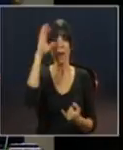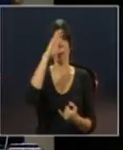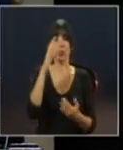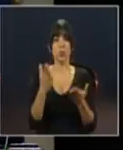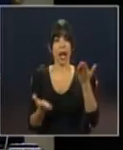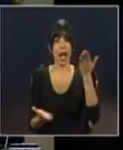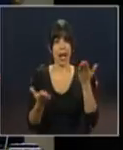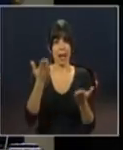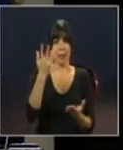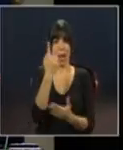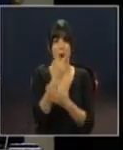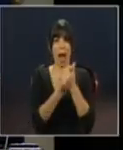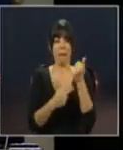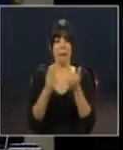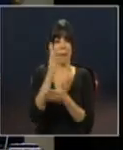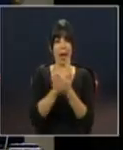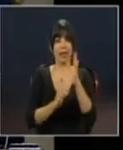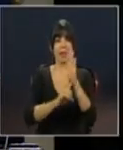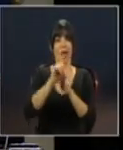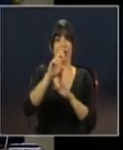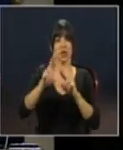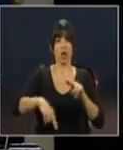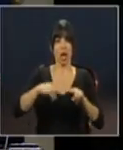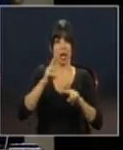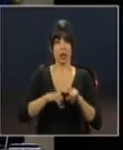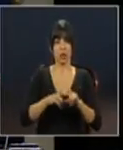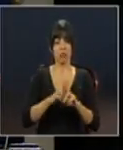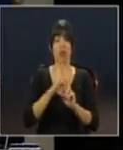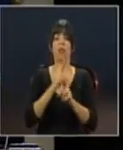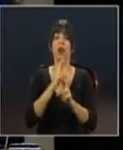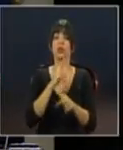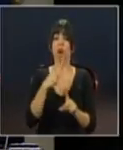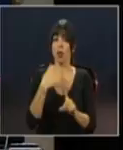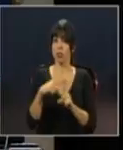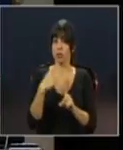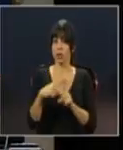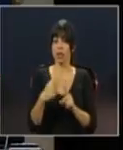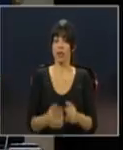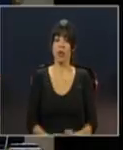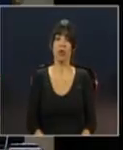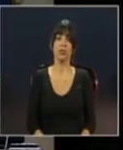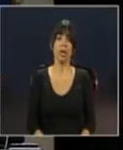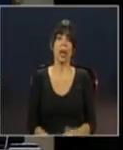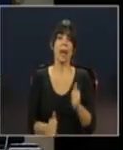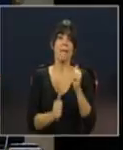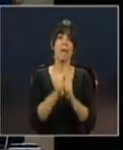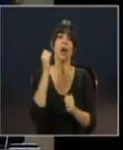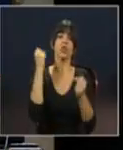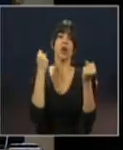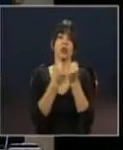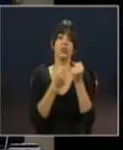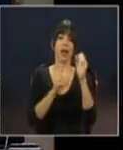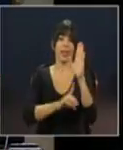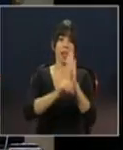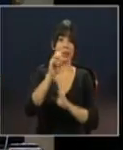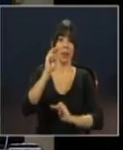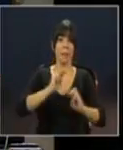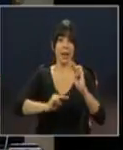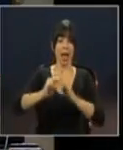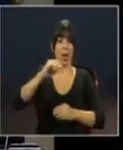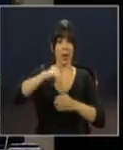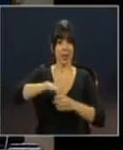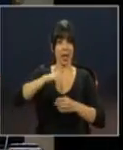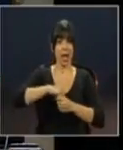ambas dimensiones del desarrollo nacional con resultados esperanzadores. Entre las mayores contribuciones al desarrollo del mercado